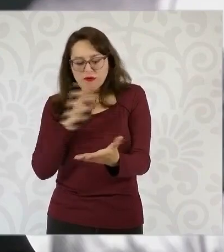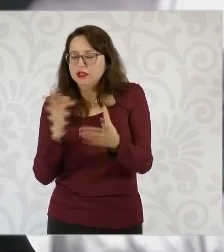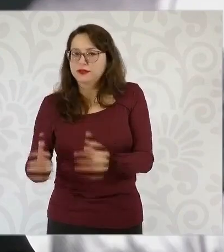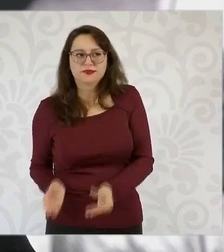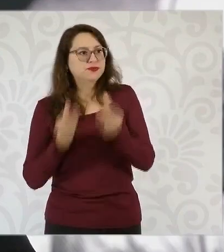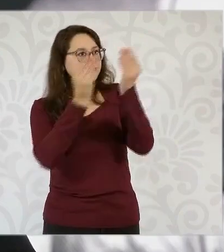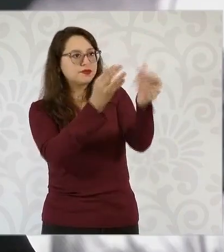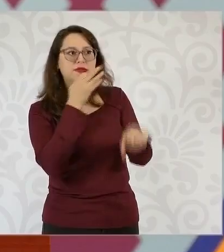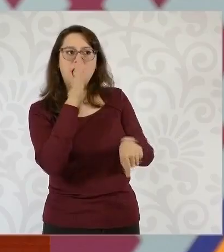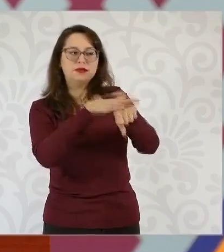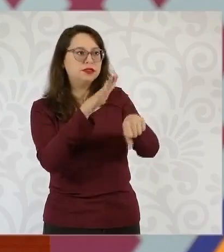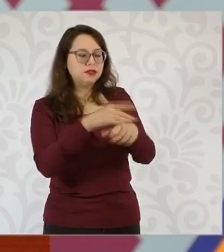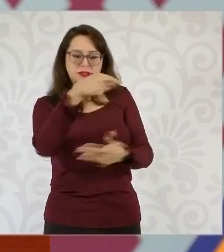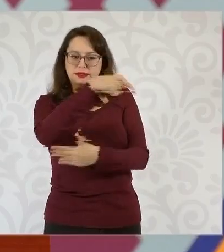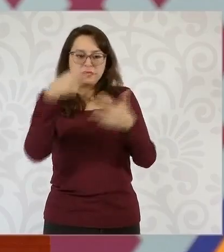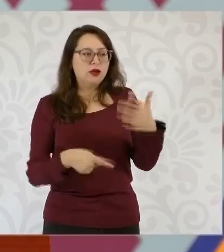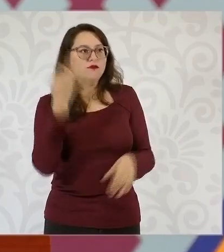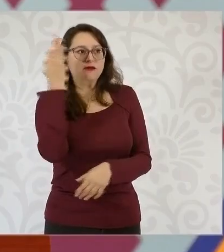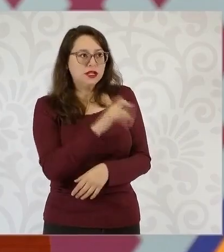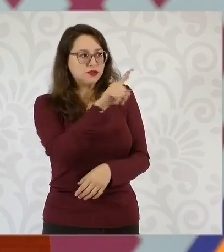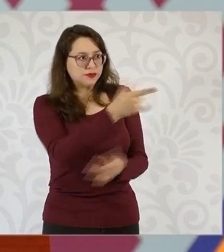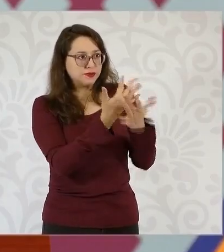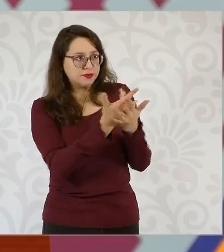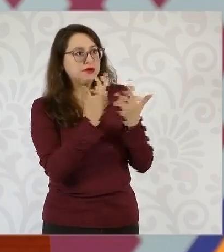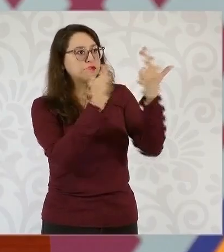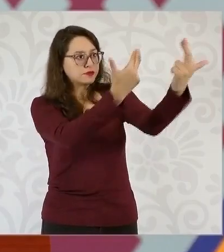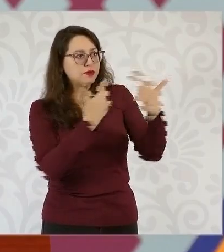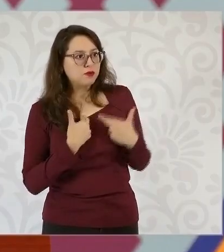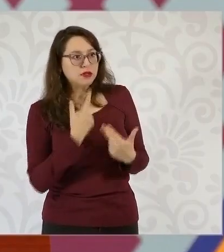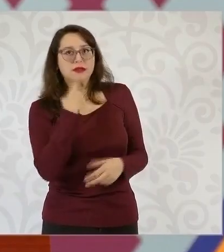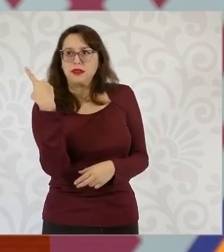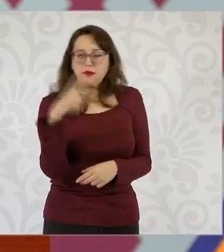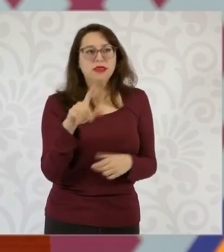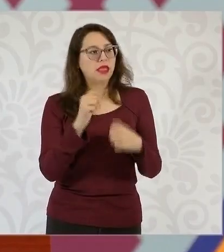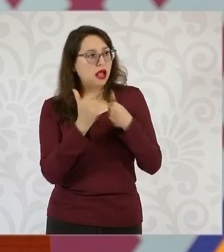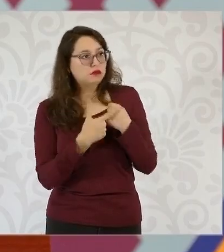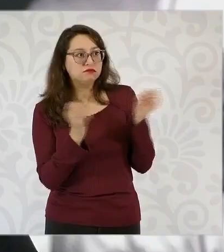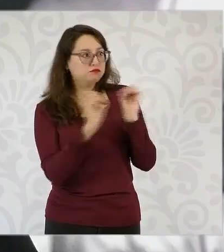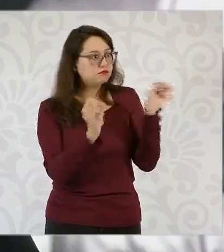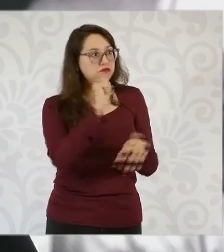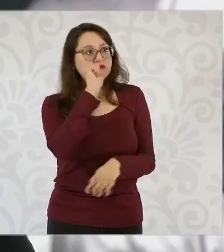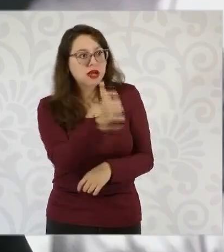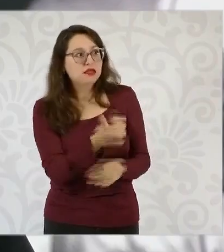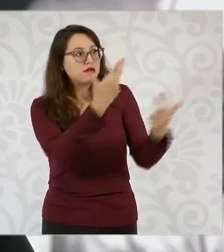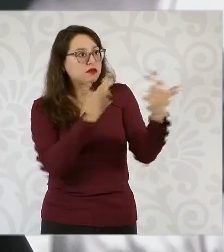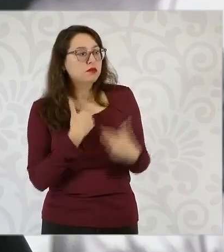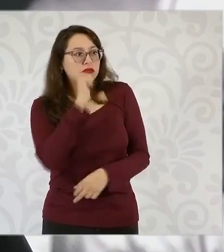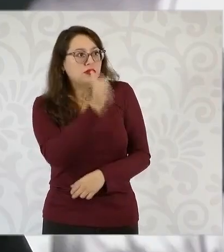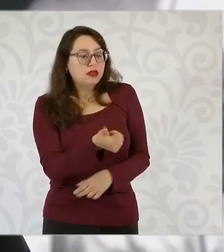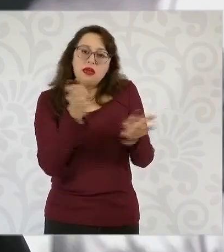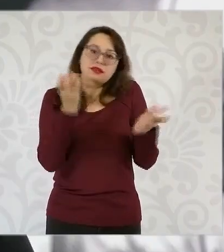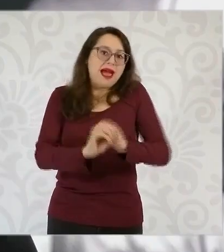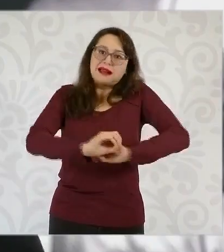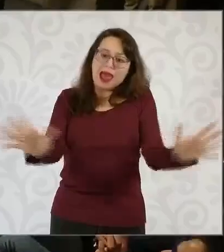a conocer formalmente, les dimos la oportunidad de revocar nuestro criterio, no lo hicieron. Más claro ya no